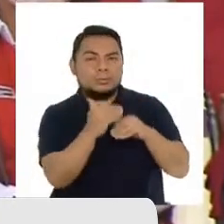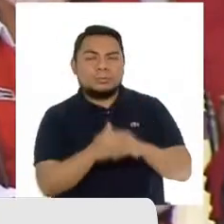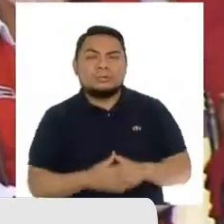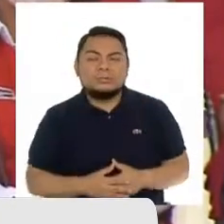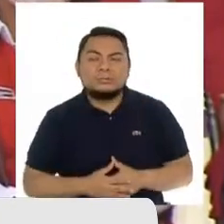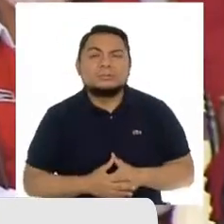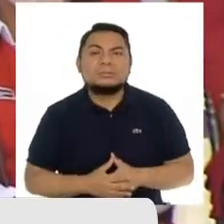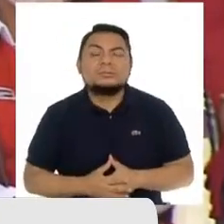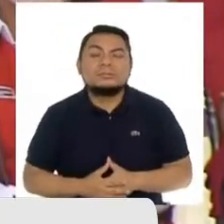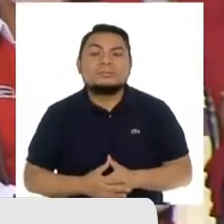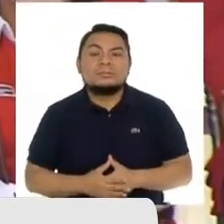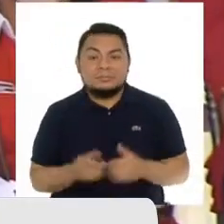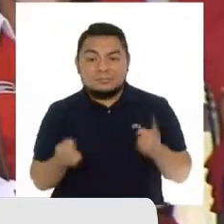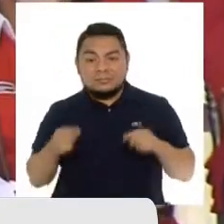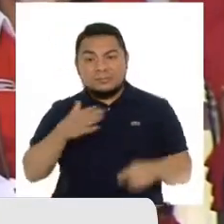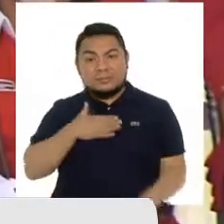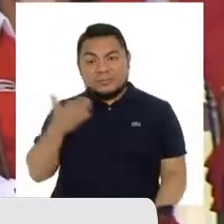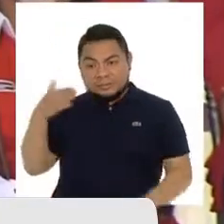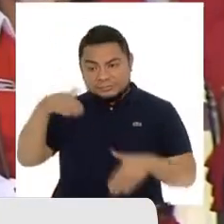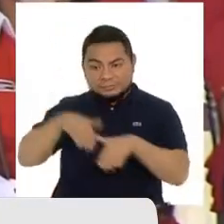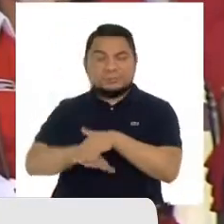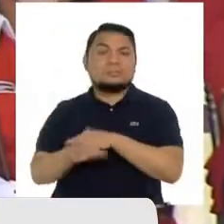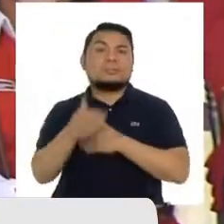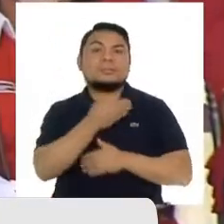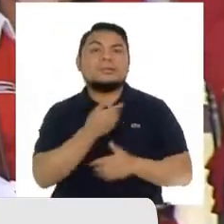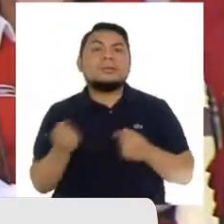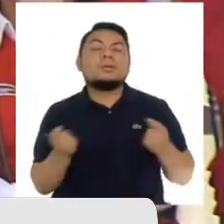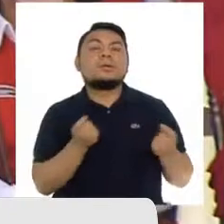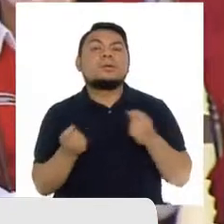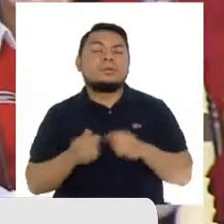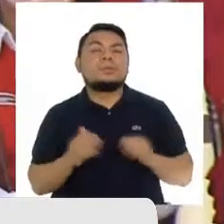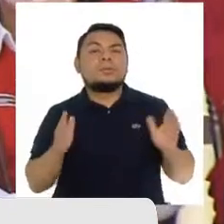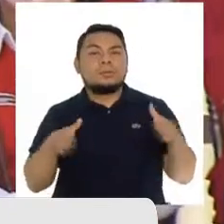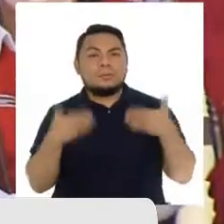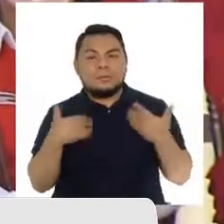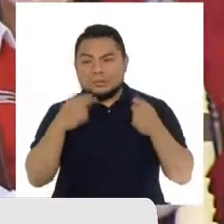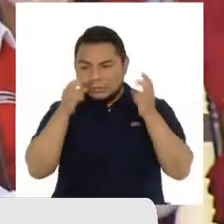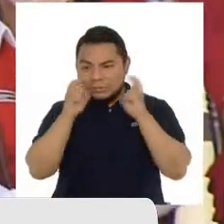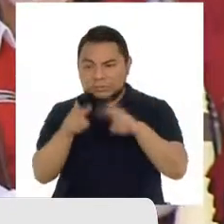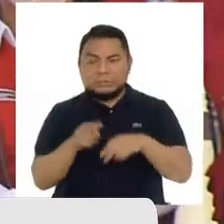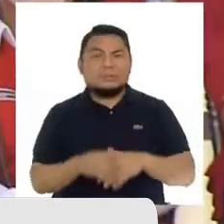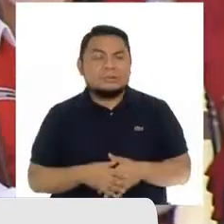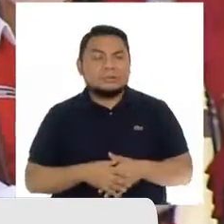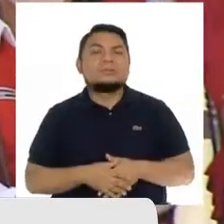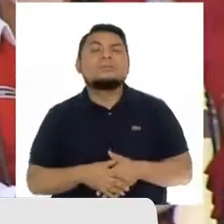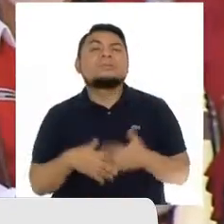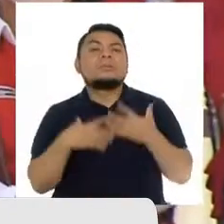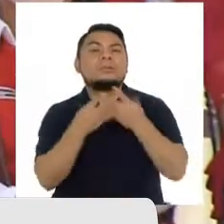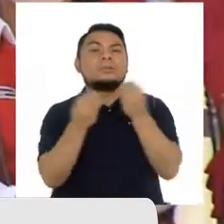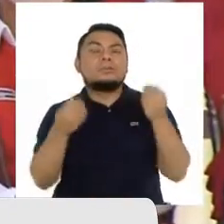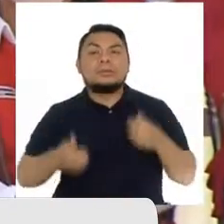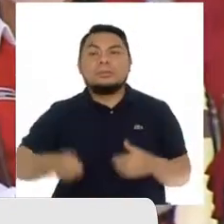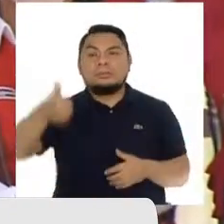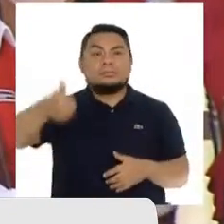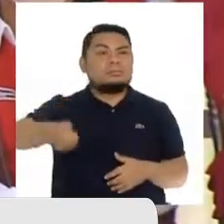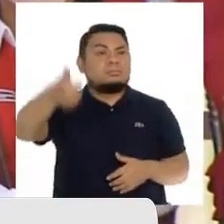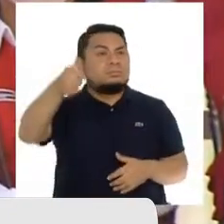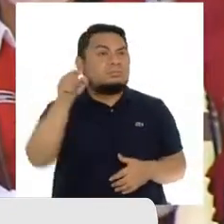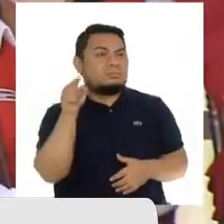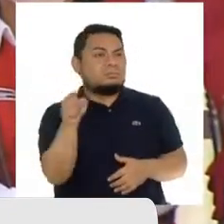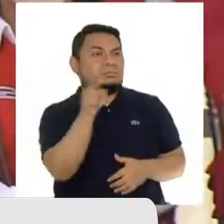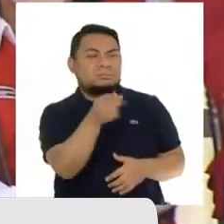desde que ingresé al gobierno he podido observar que muchos funcionarios públicos